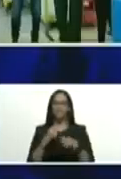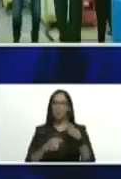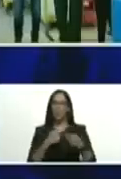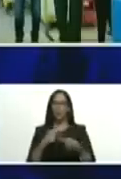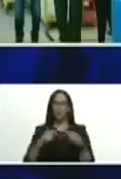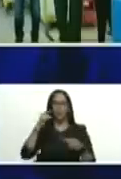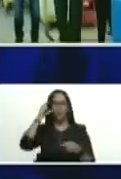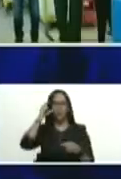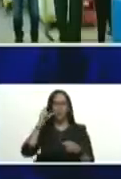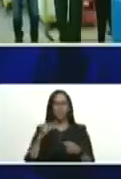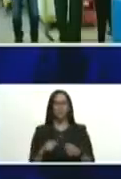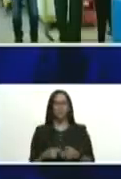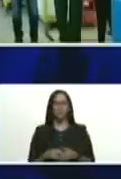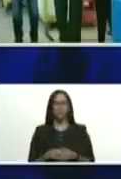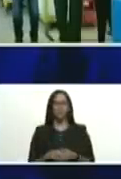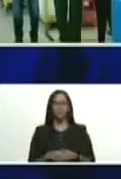días.